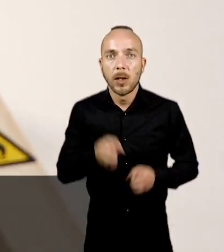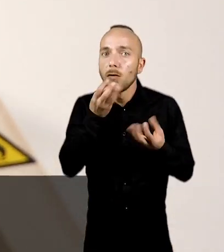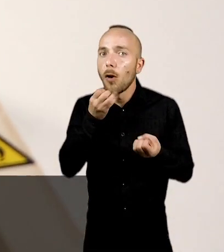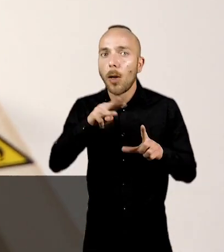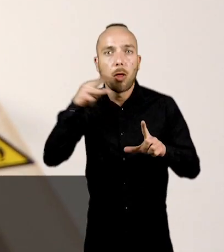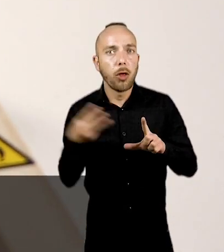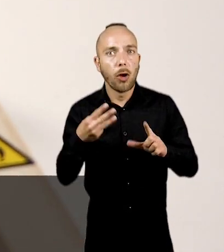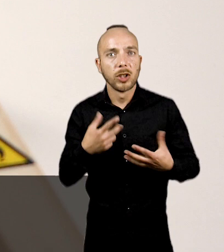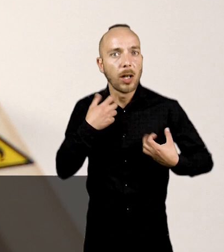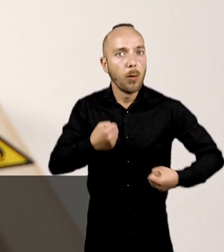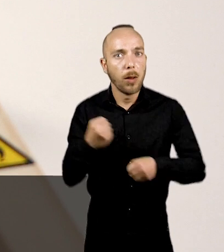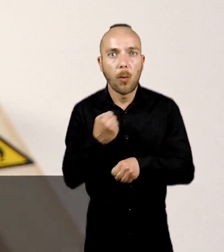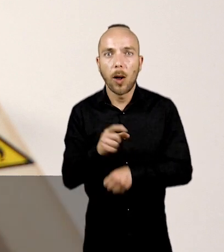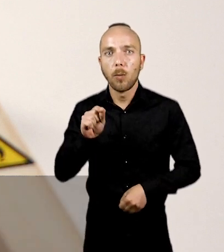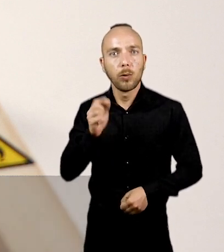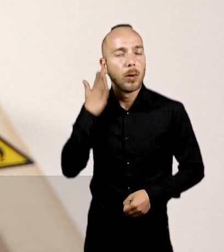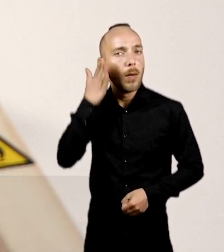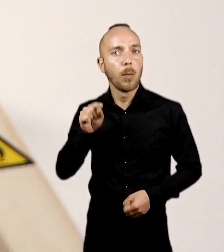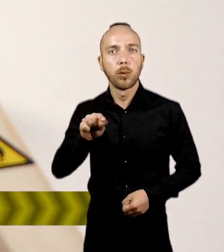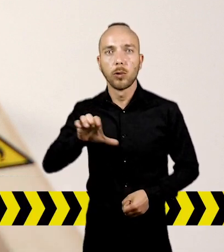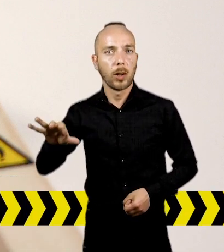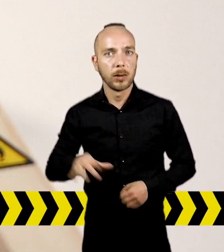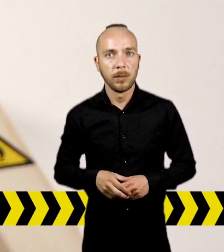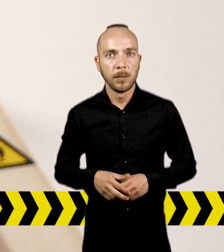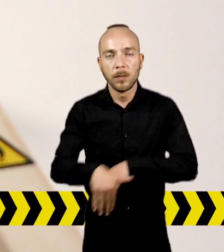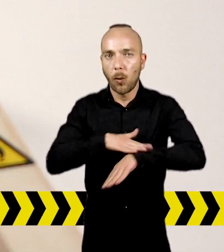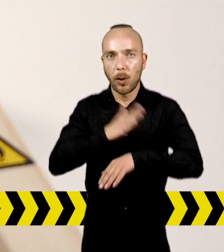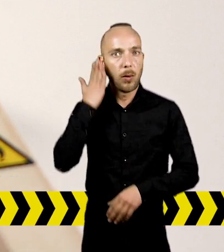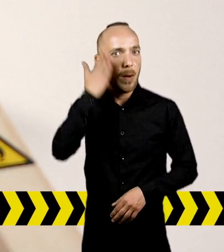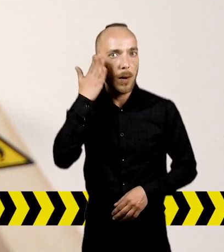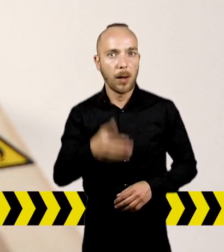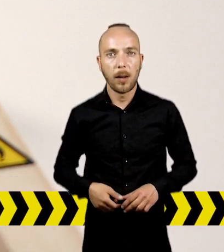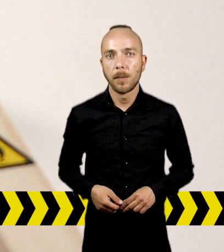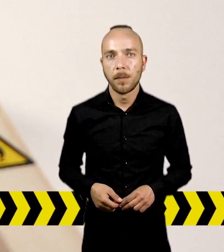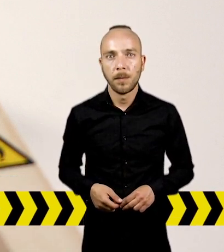Infórmate en saludlaboral.navarra.es, Nafarroako Gobernua, Gobierno de Navarra.